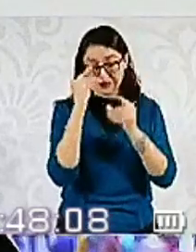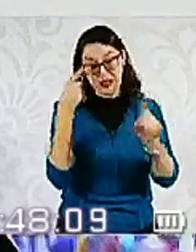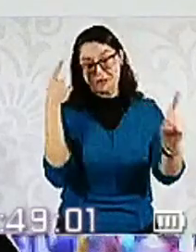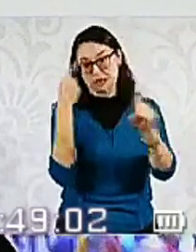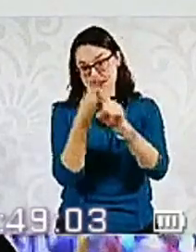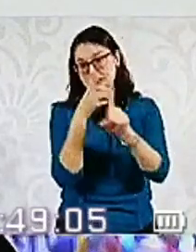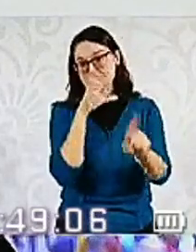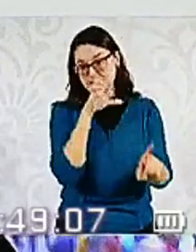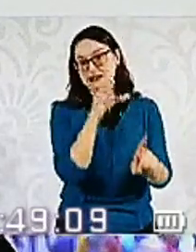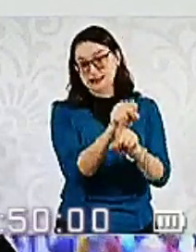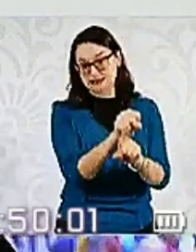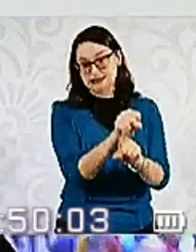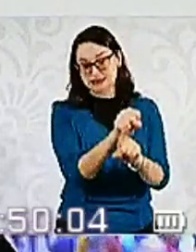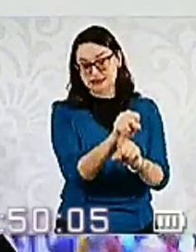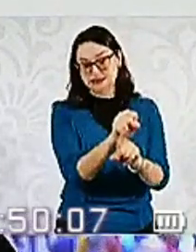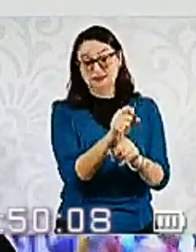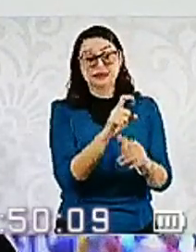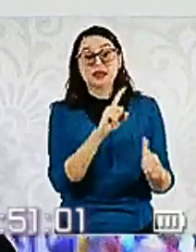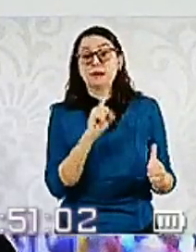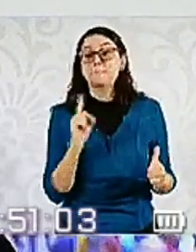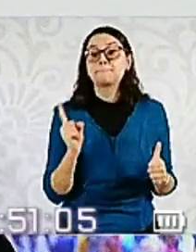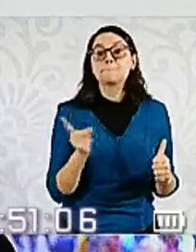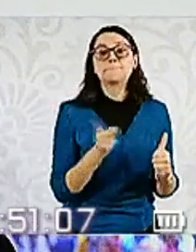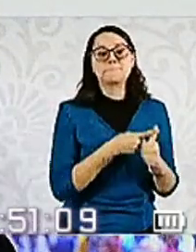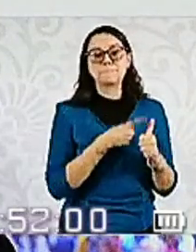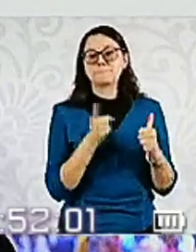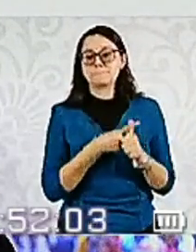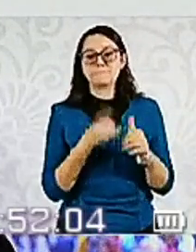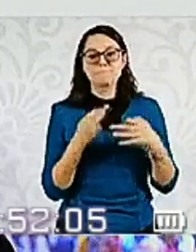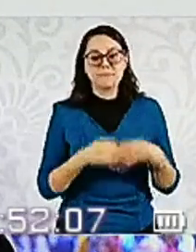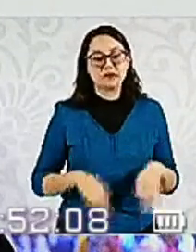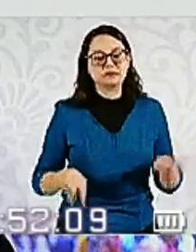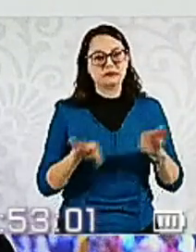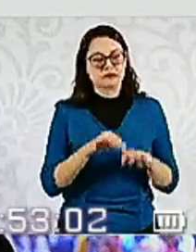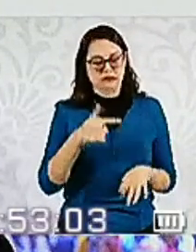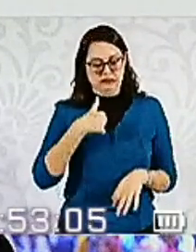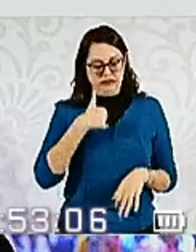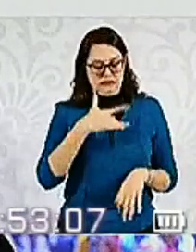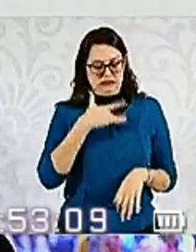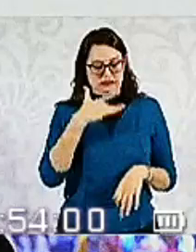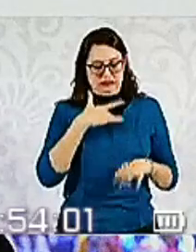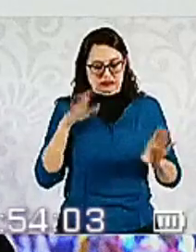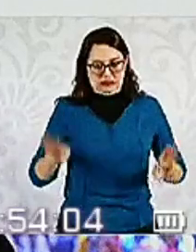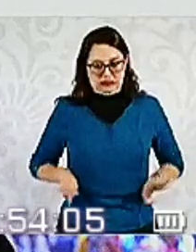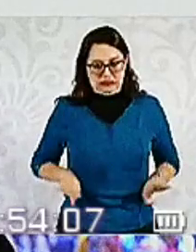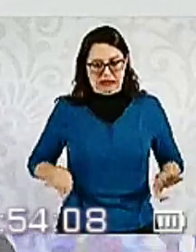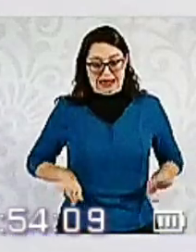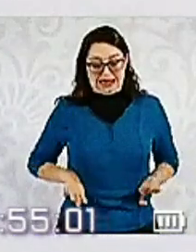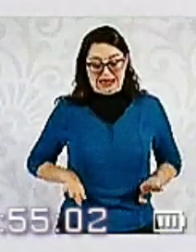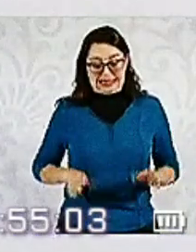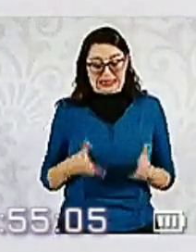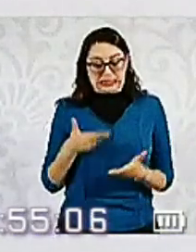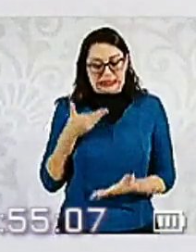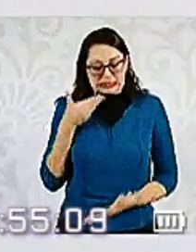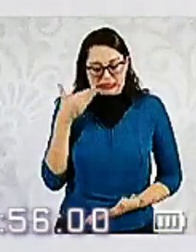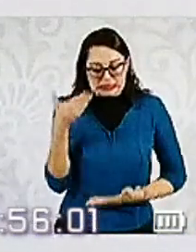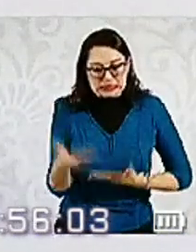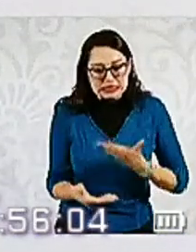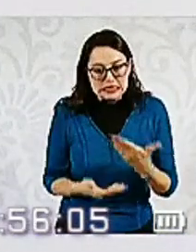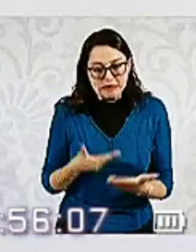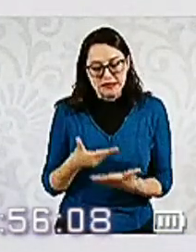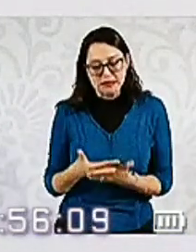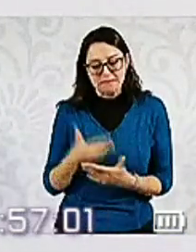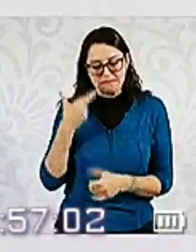metas. Pero lo primero que tenemos es que desarrollar una vocación en el servicio público, una mística, pero